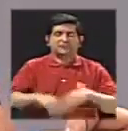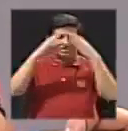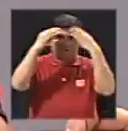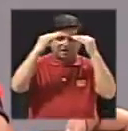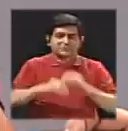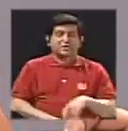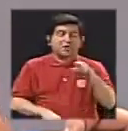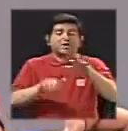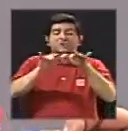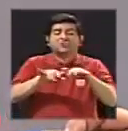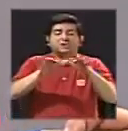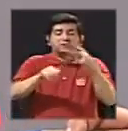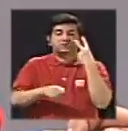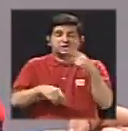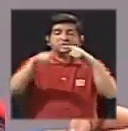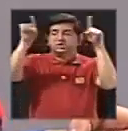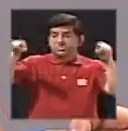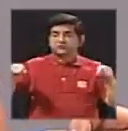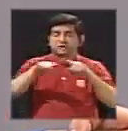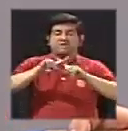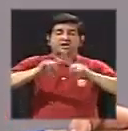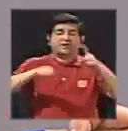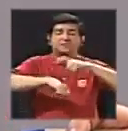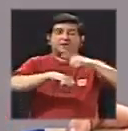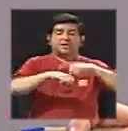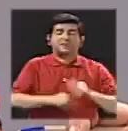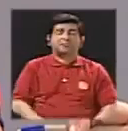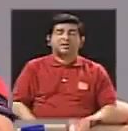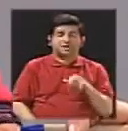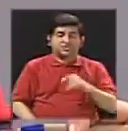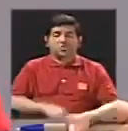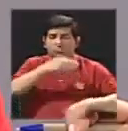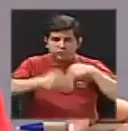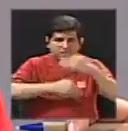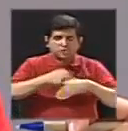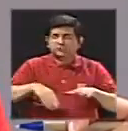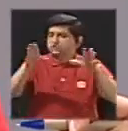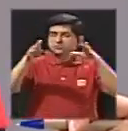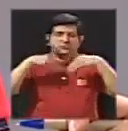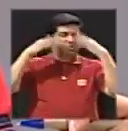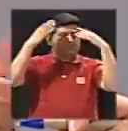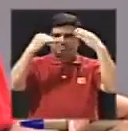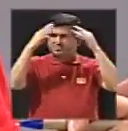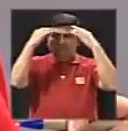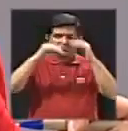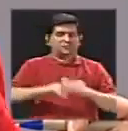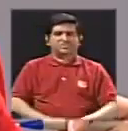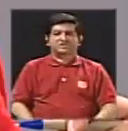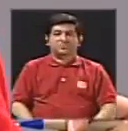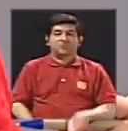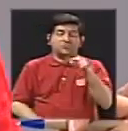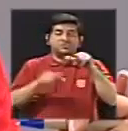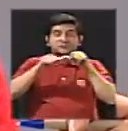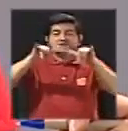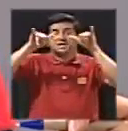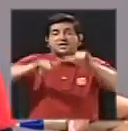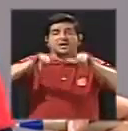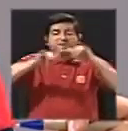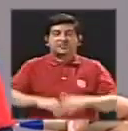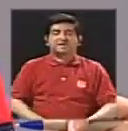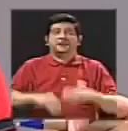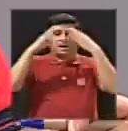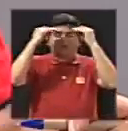digitaron esa información y se veía en la pantalla. Pero a la hora de correrlo, ella no absorbió esa información. Y entonces usted se seguía manteniendo con